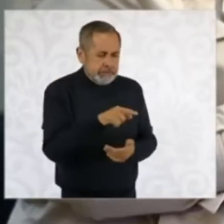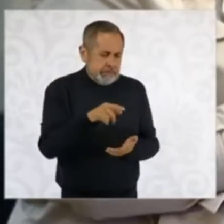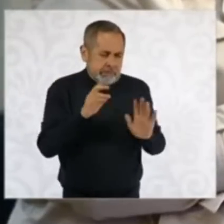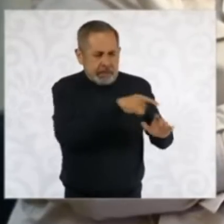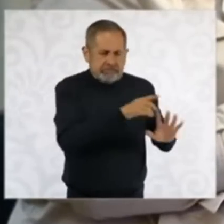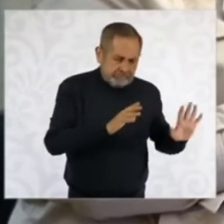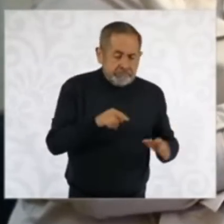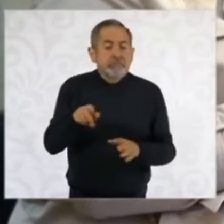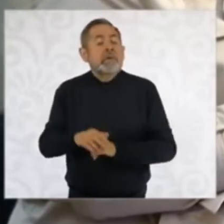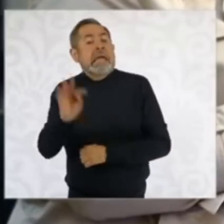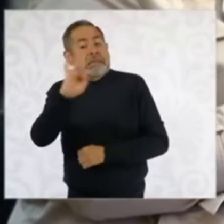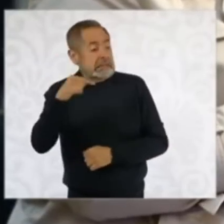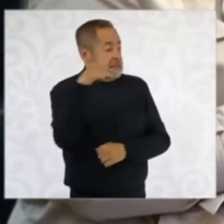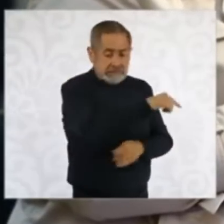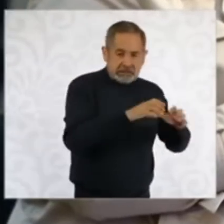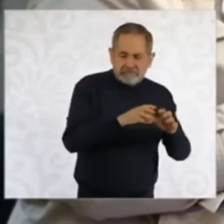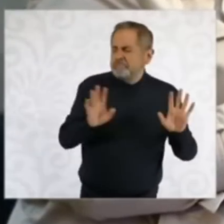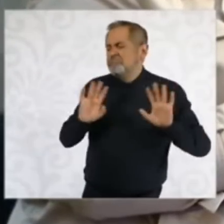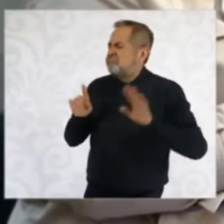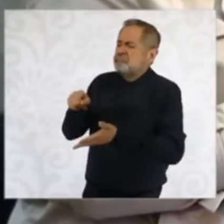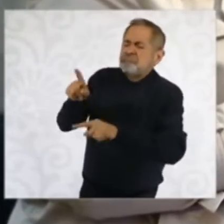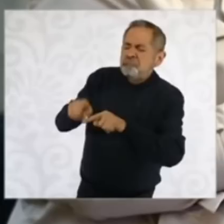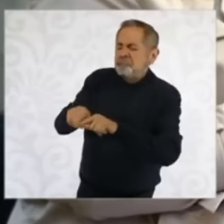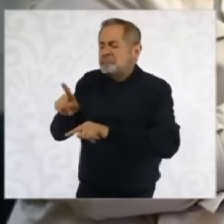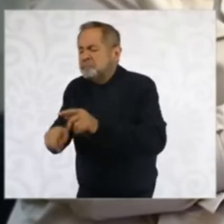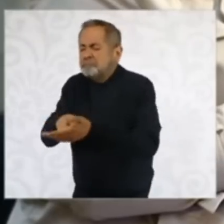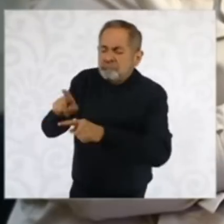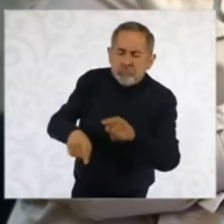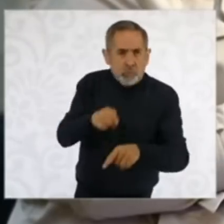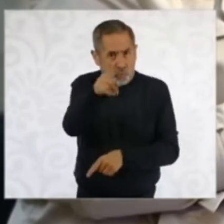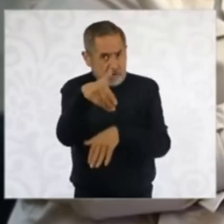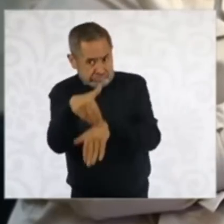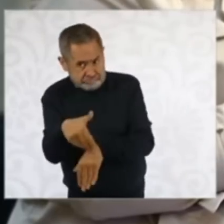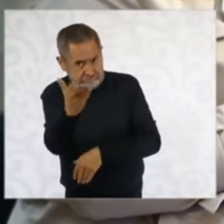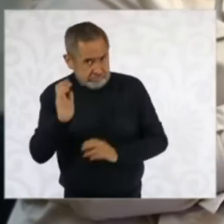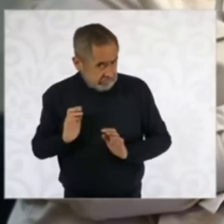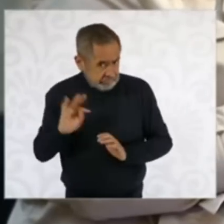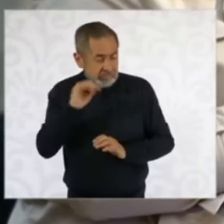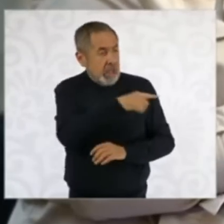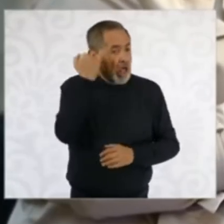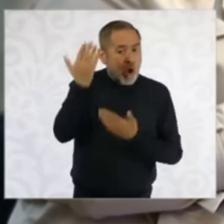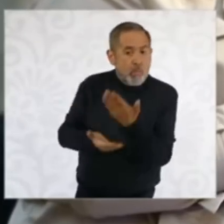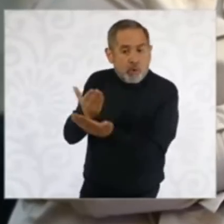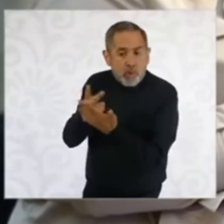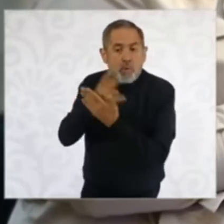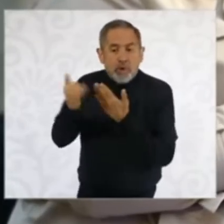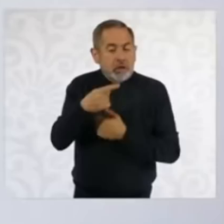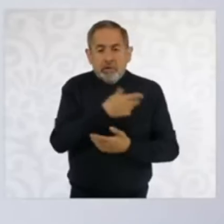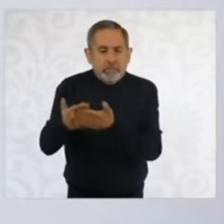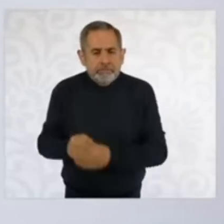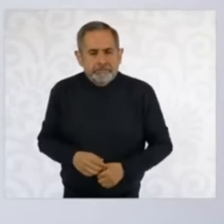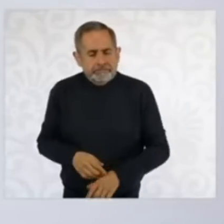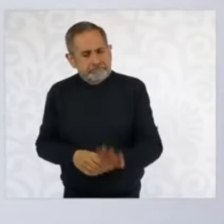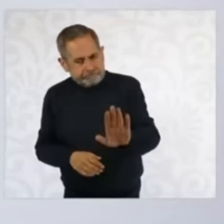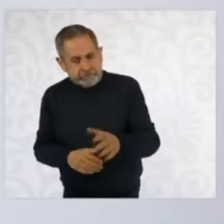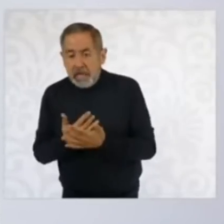Si invalidan parcialmente la reforma al Poder Judicial, ¿usted va a acatar esta resolución que propone el proyecto del ministro? Vamos a